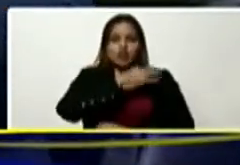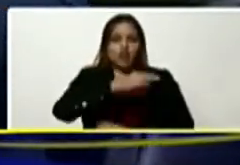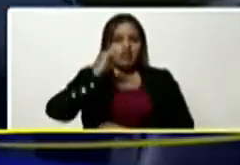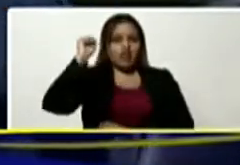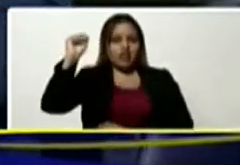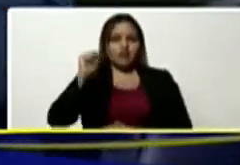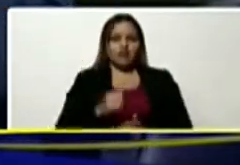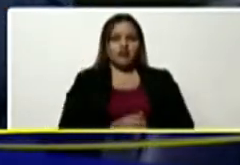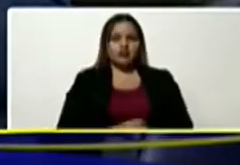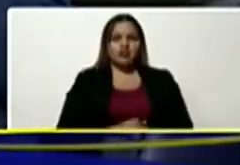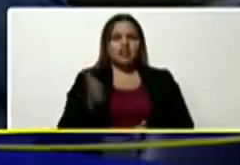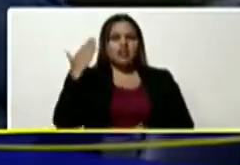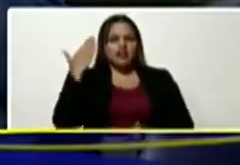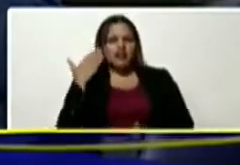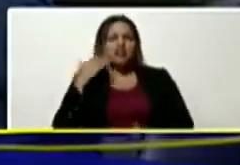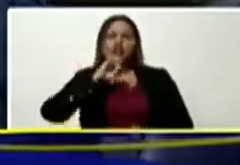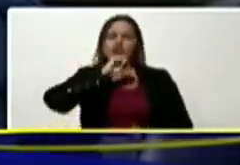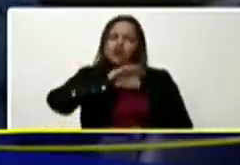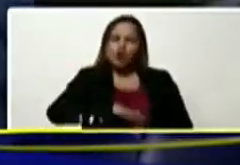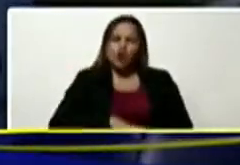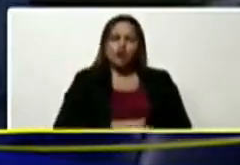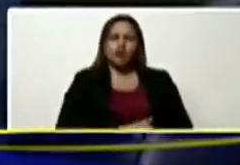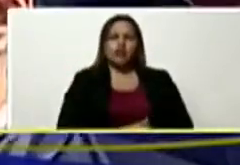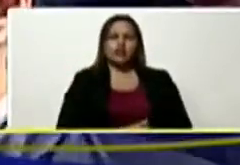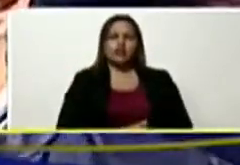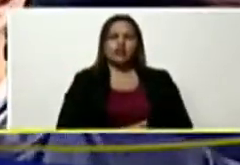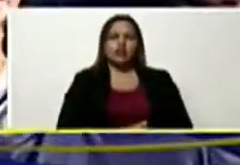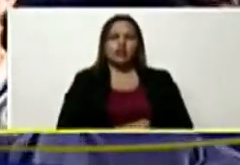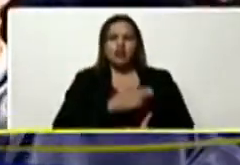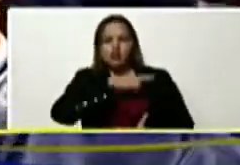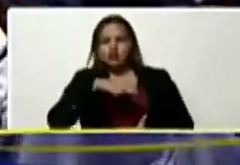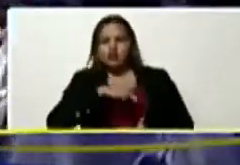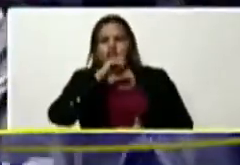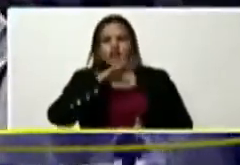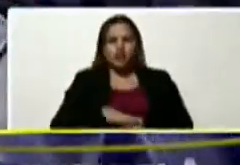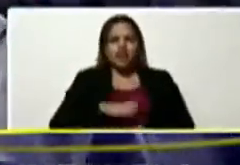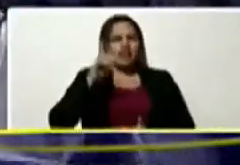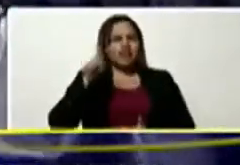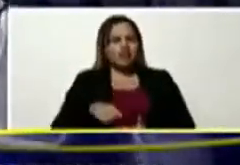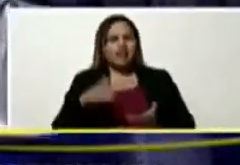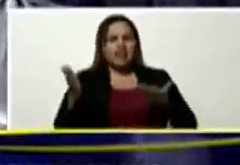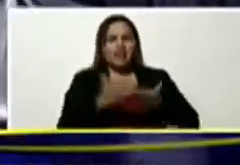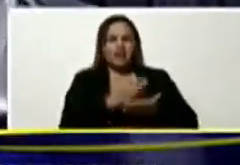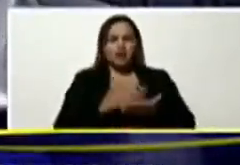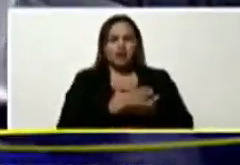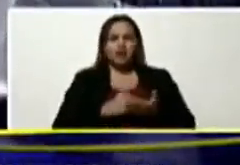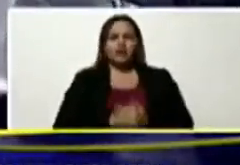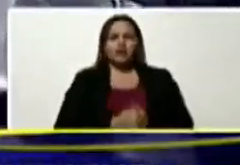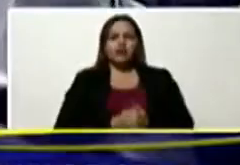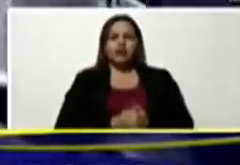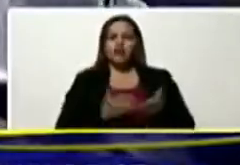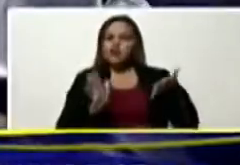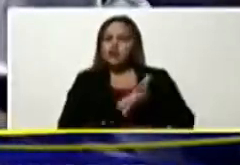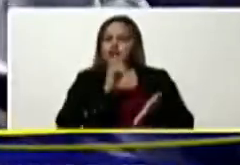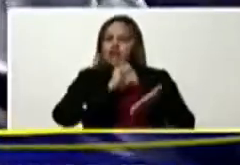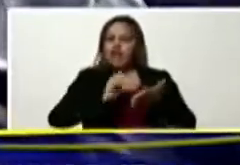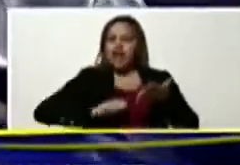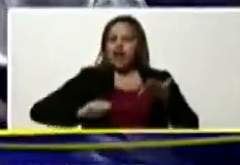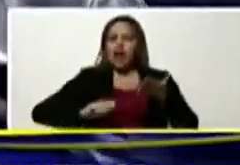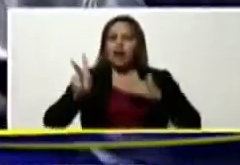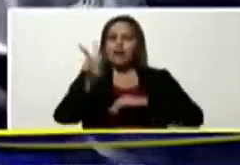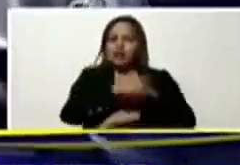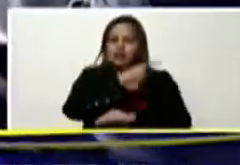la historia, más allá de nuestros cuentos, tenemos también libros de literatura, la